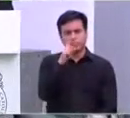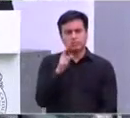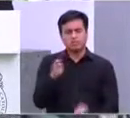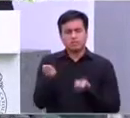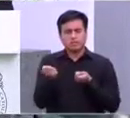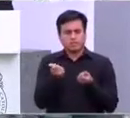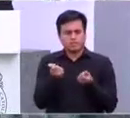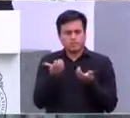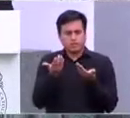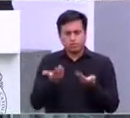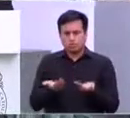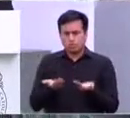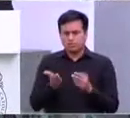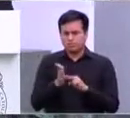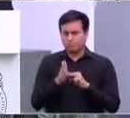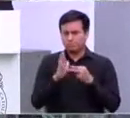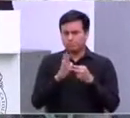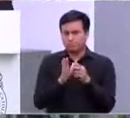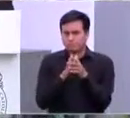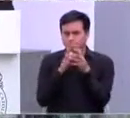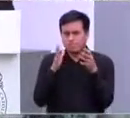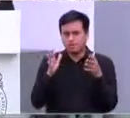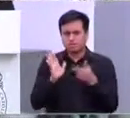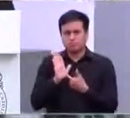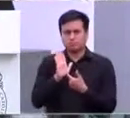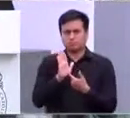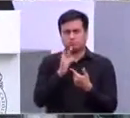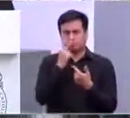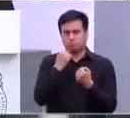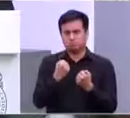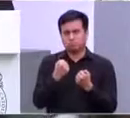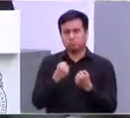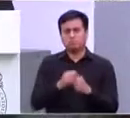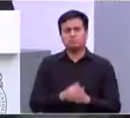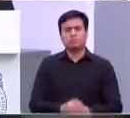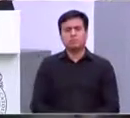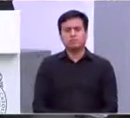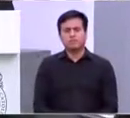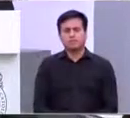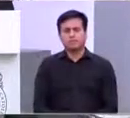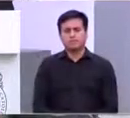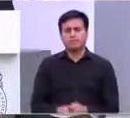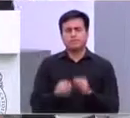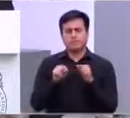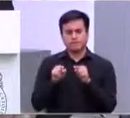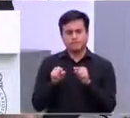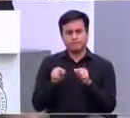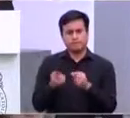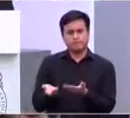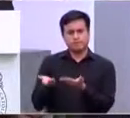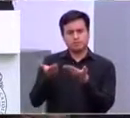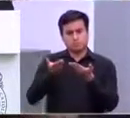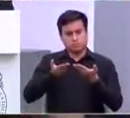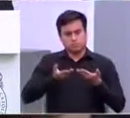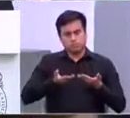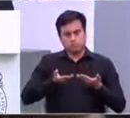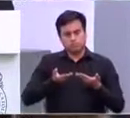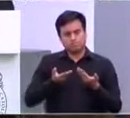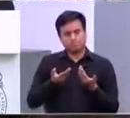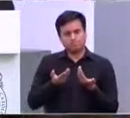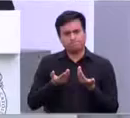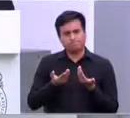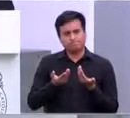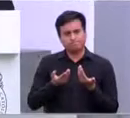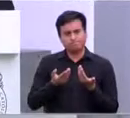crisis actual ha puesto todavía más de manifiesto esto nos pone y